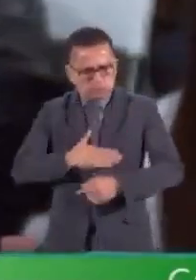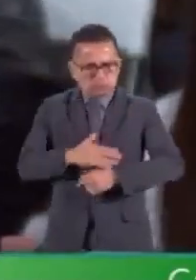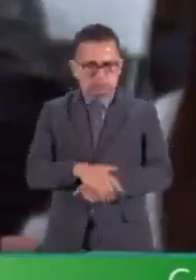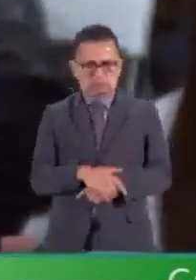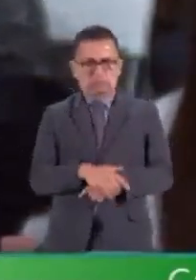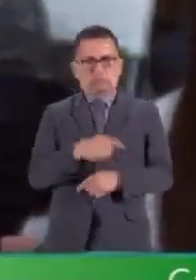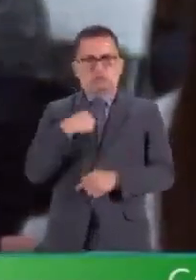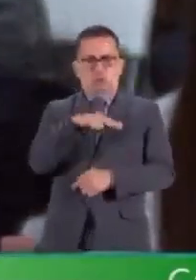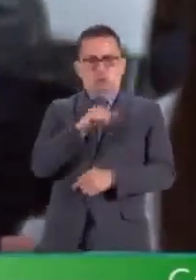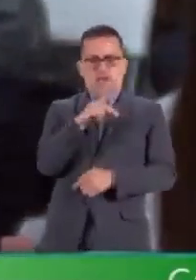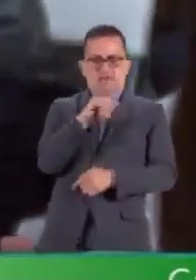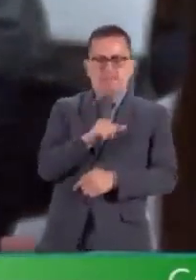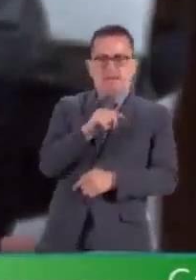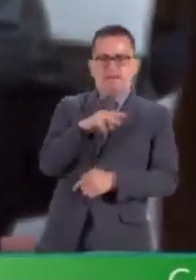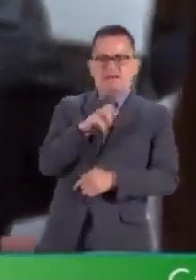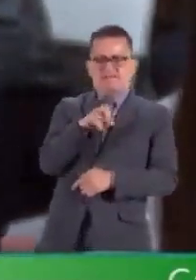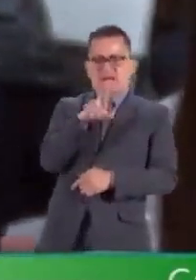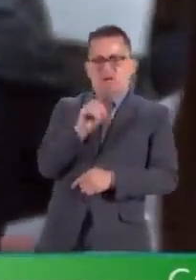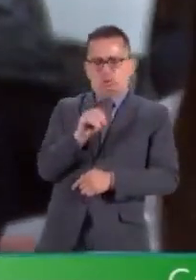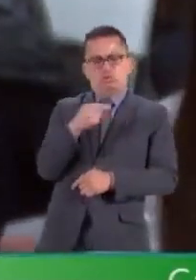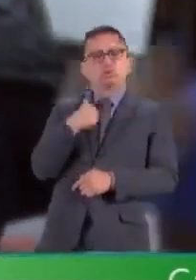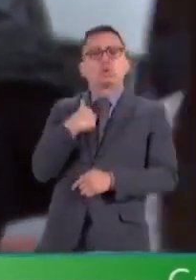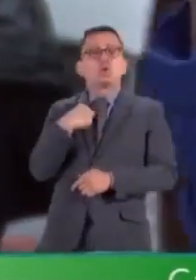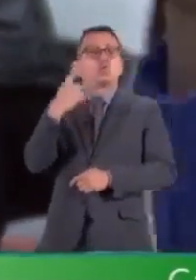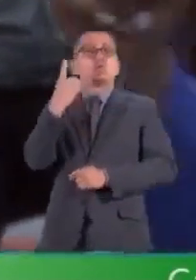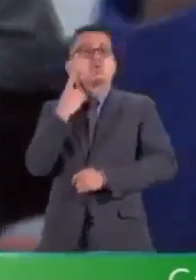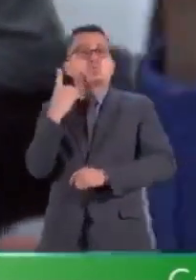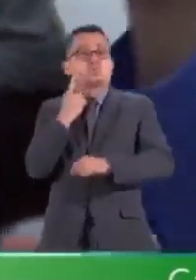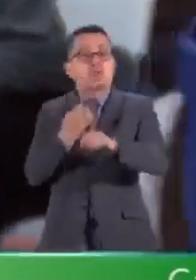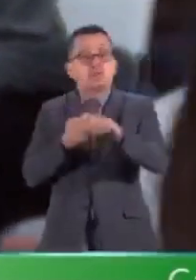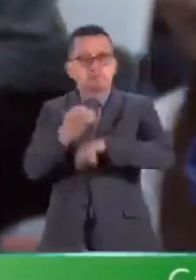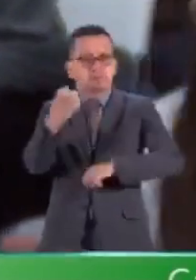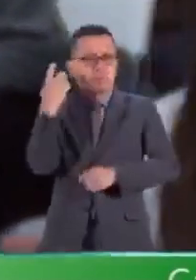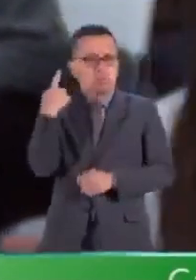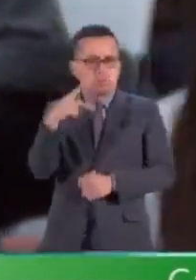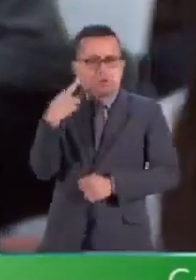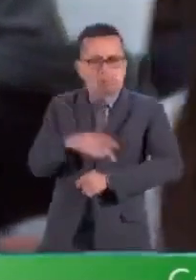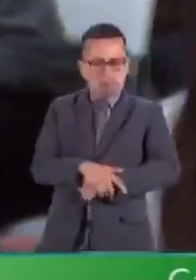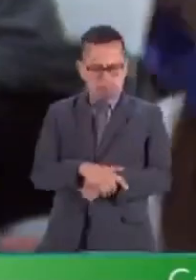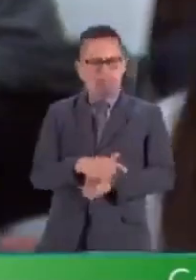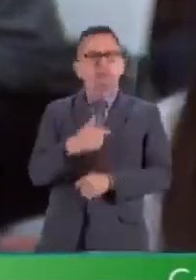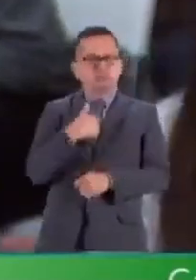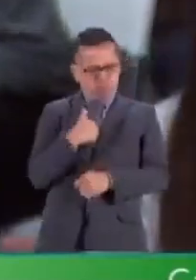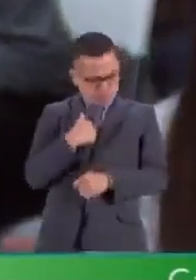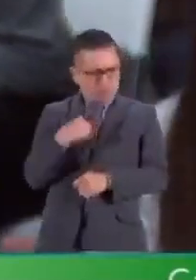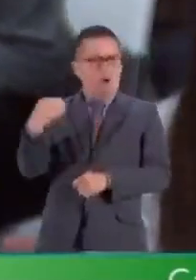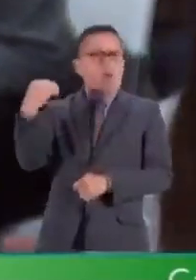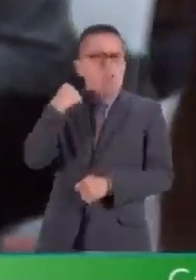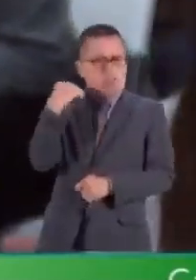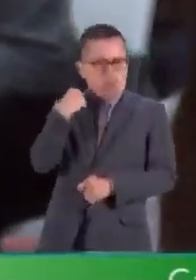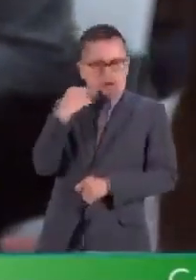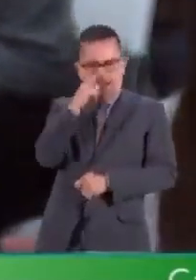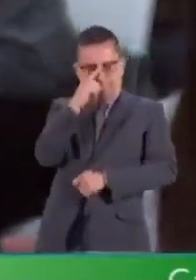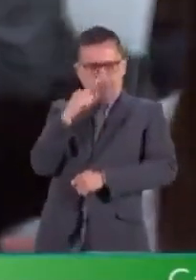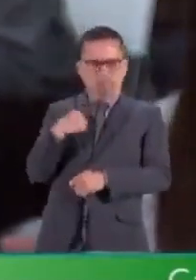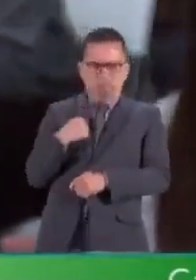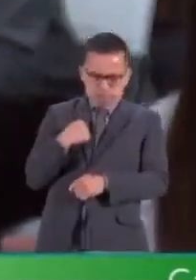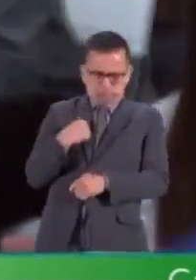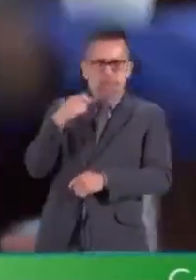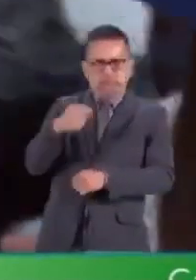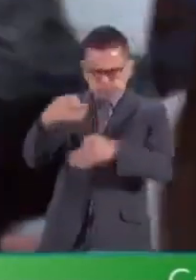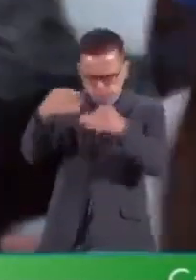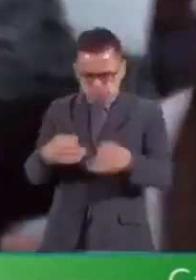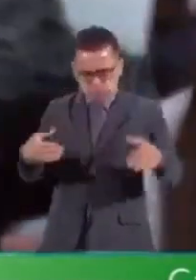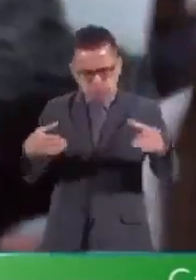soy diputada del Estado de Puebla. Yo soy abogada y soy hija del Poder Judicial de la